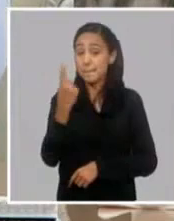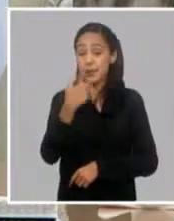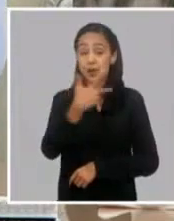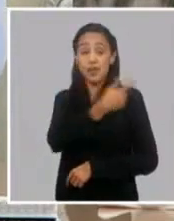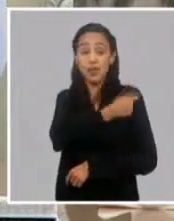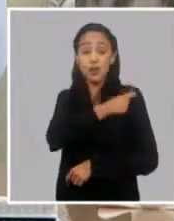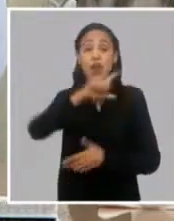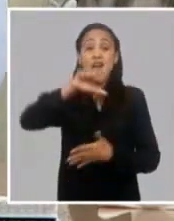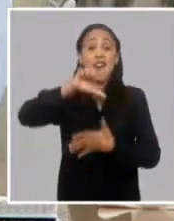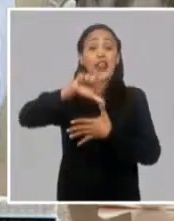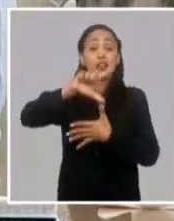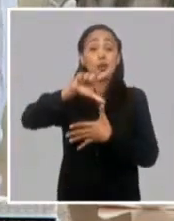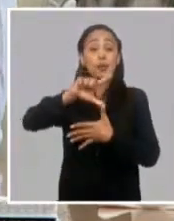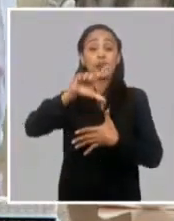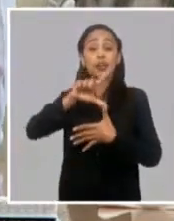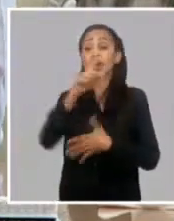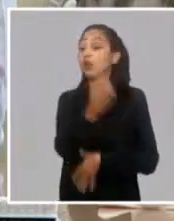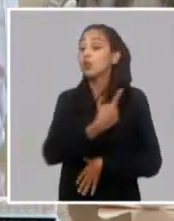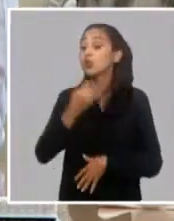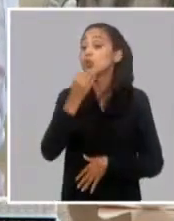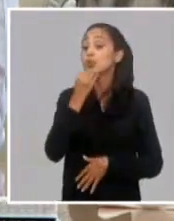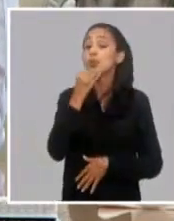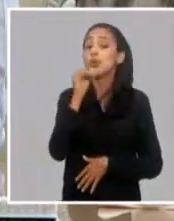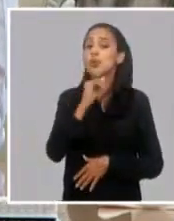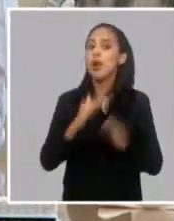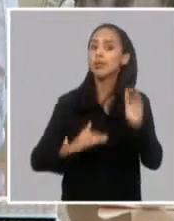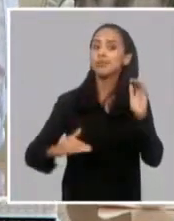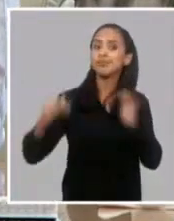nos permite entonces a nosotros dar un paso más